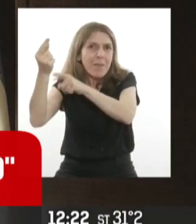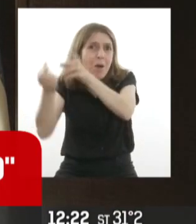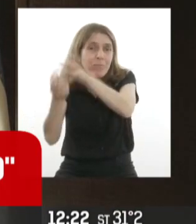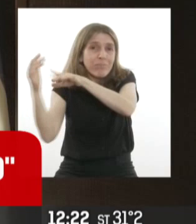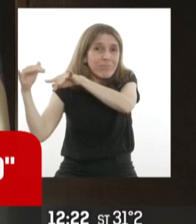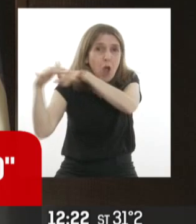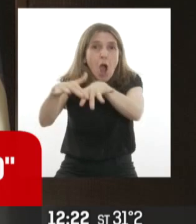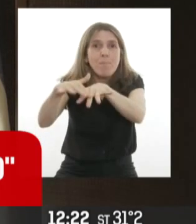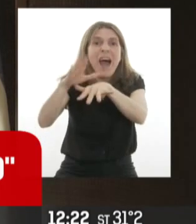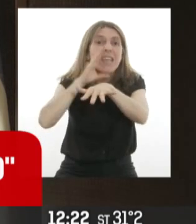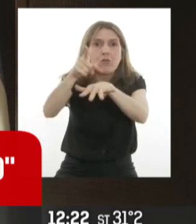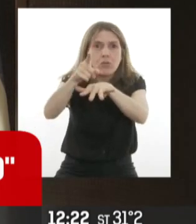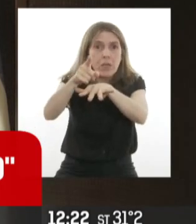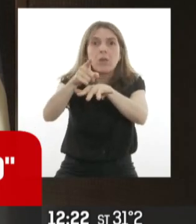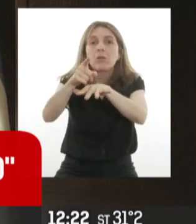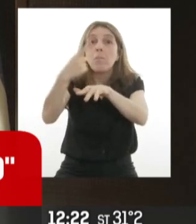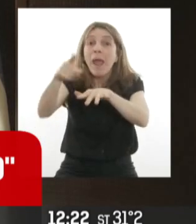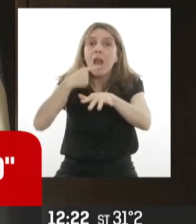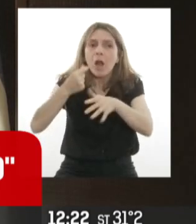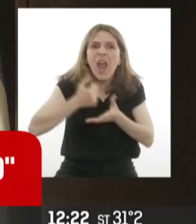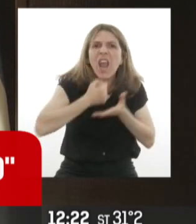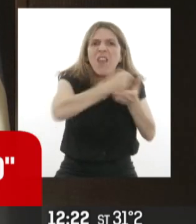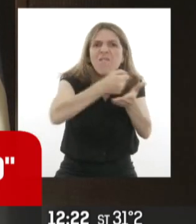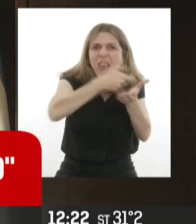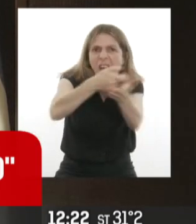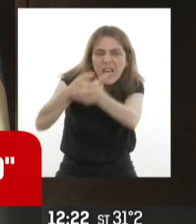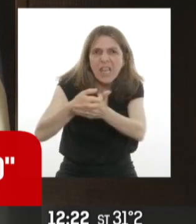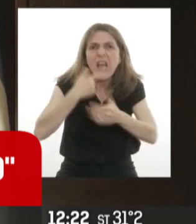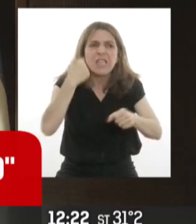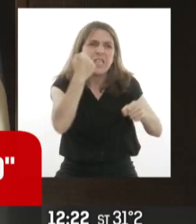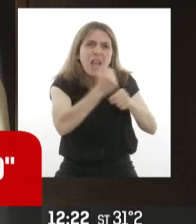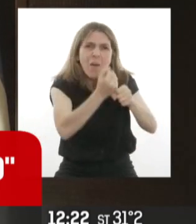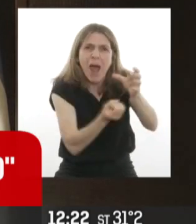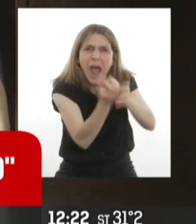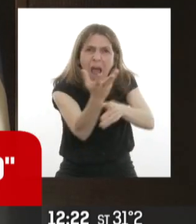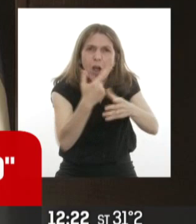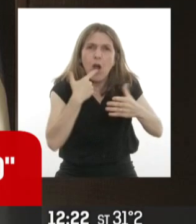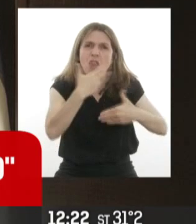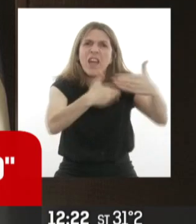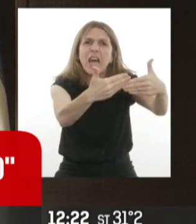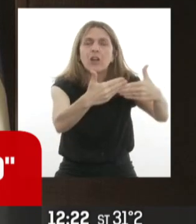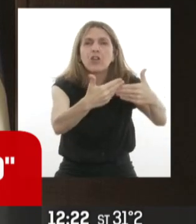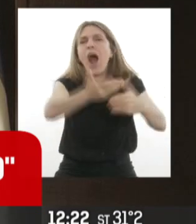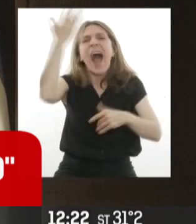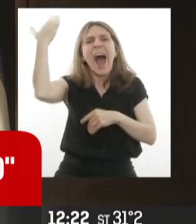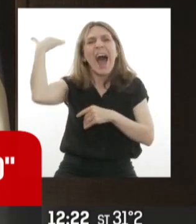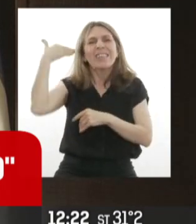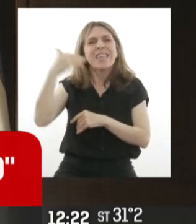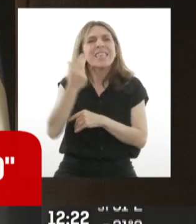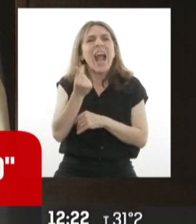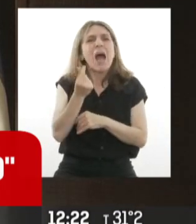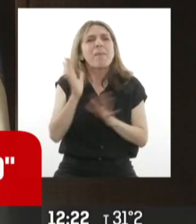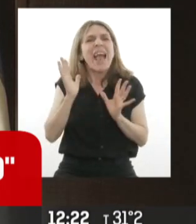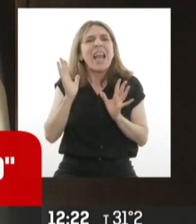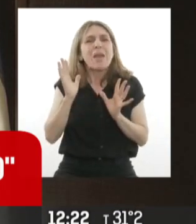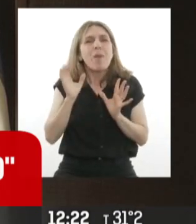apostaba a la inversión, al trabajo, al desarrollo. No era un capitalismo que se concentraba en